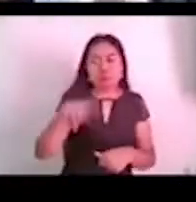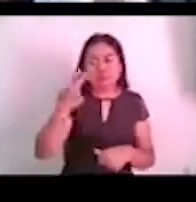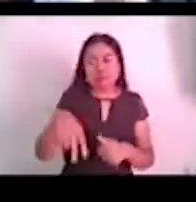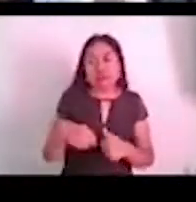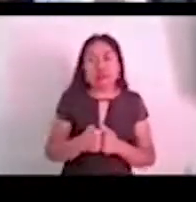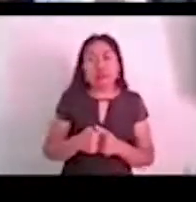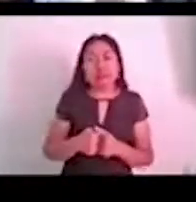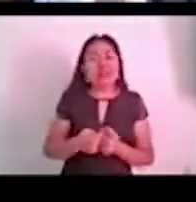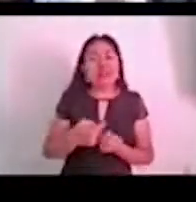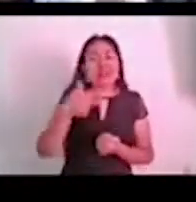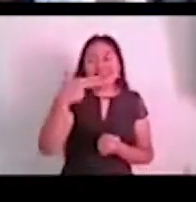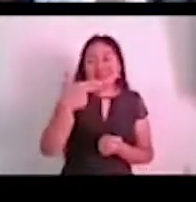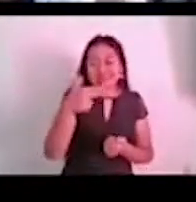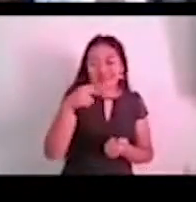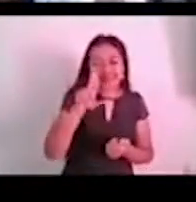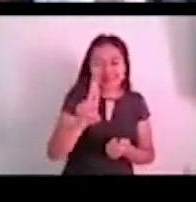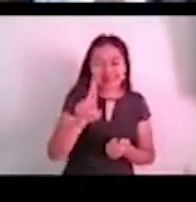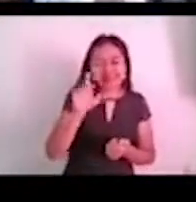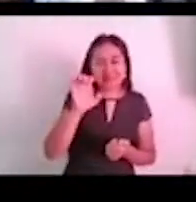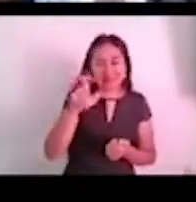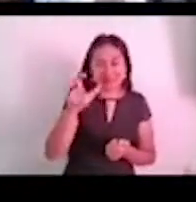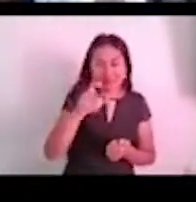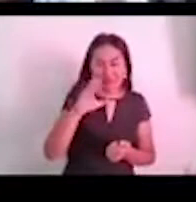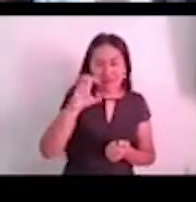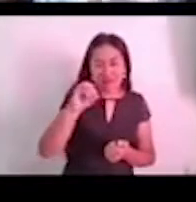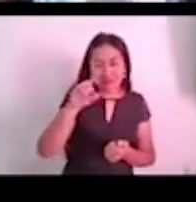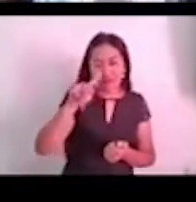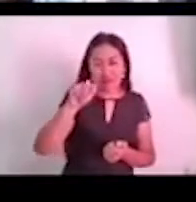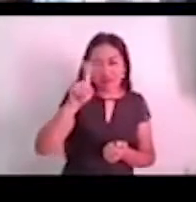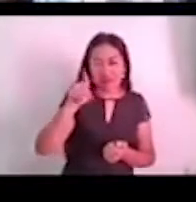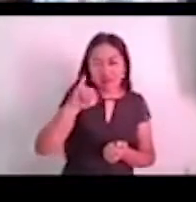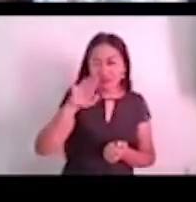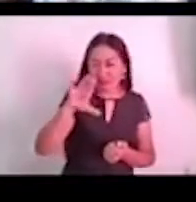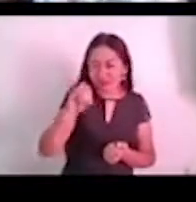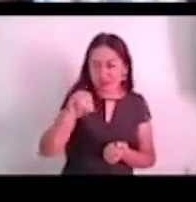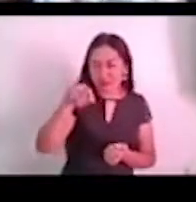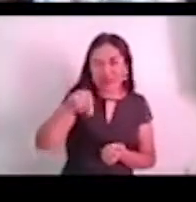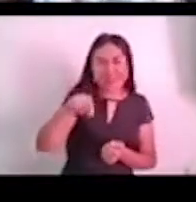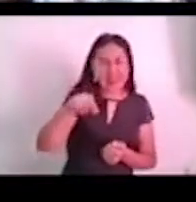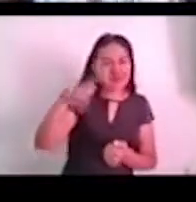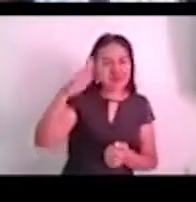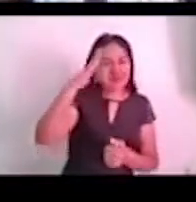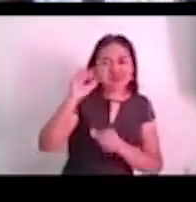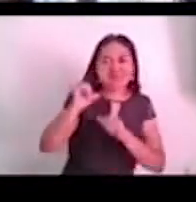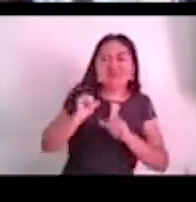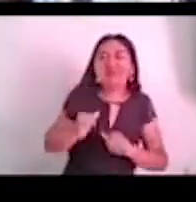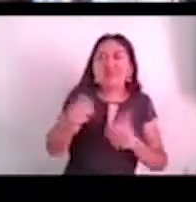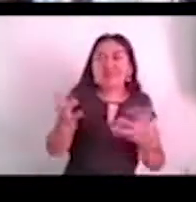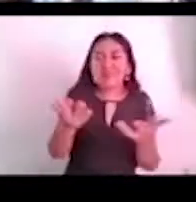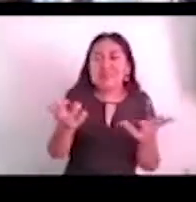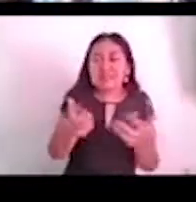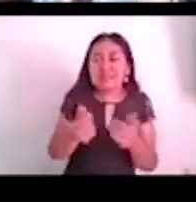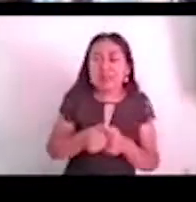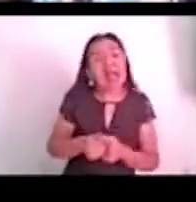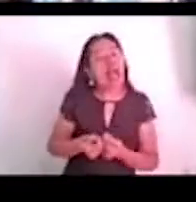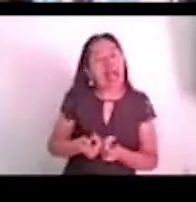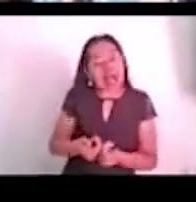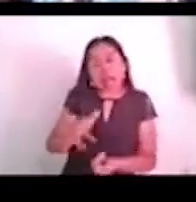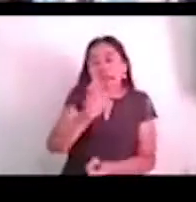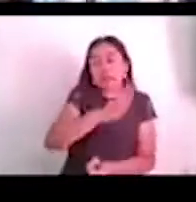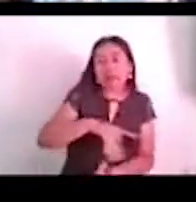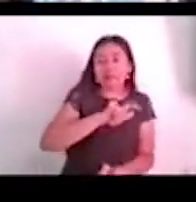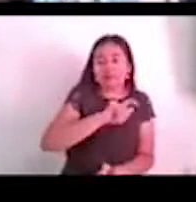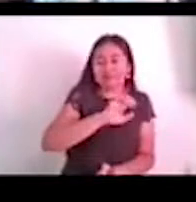Huejotzingo, ¿cuál fue el papel que jugó este señorío, el señorío de Huejotzingo? Simplemente guía de los españoles